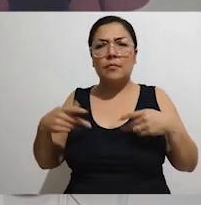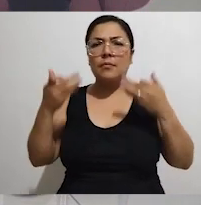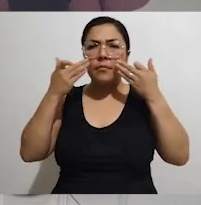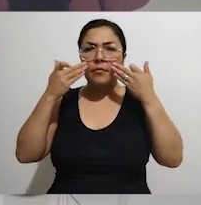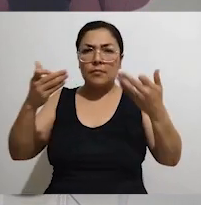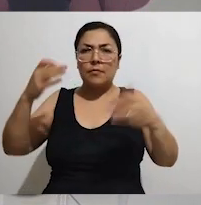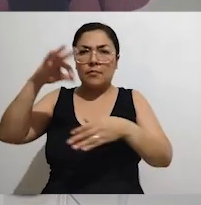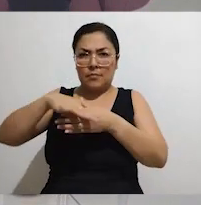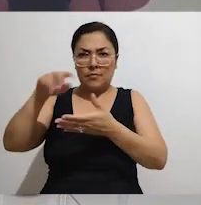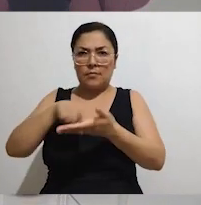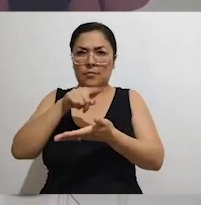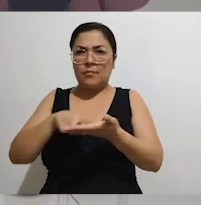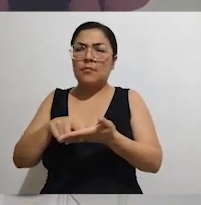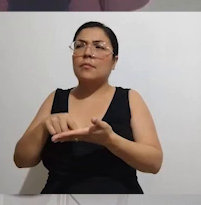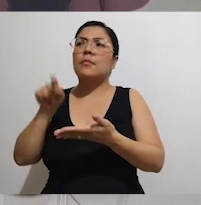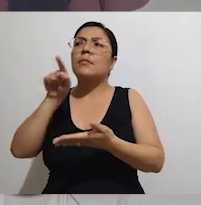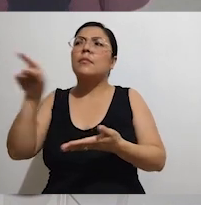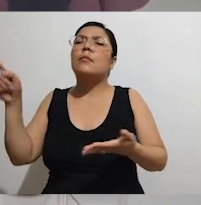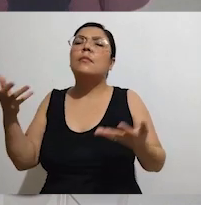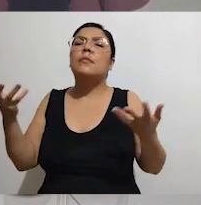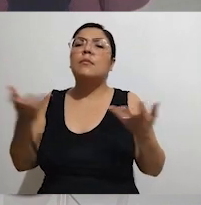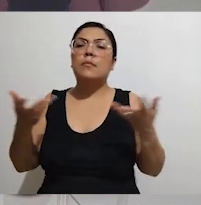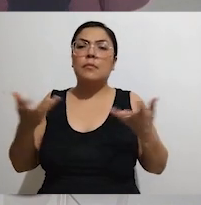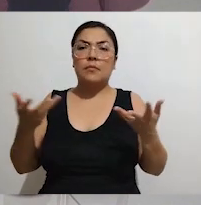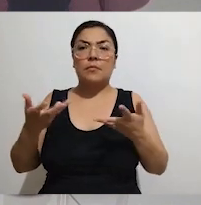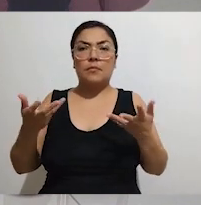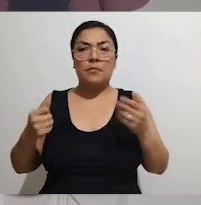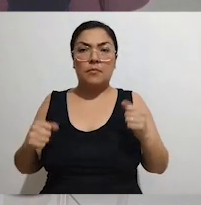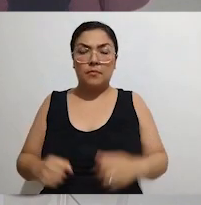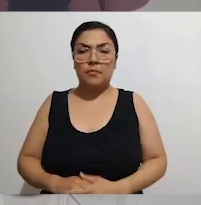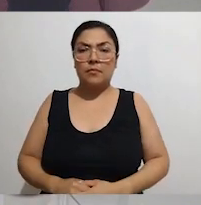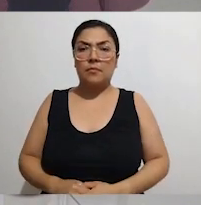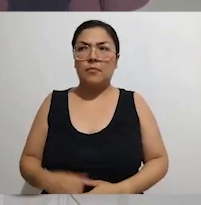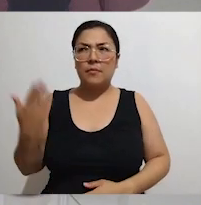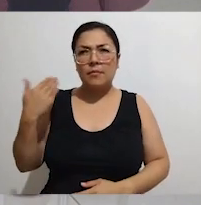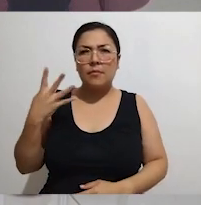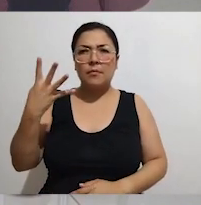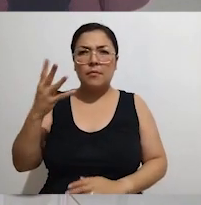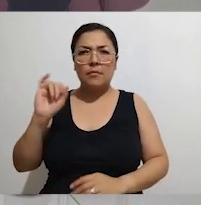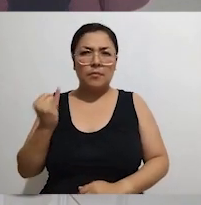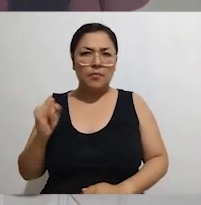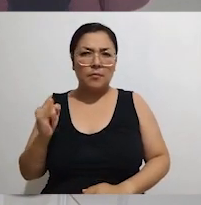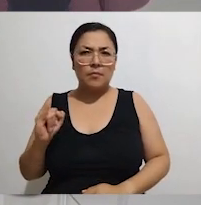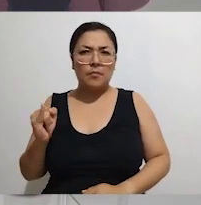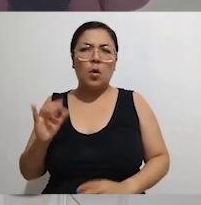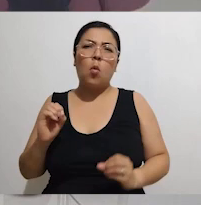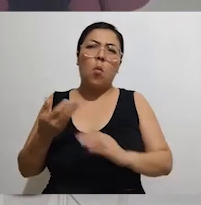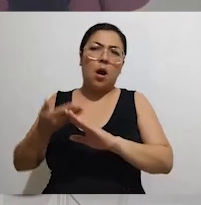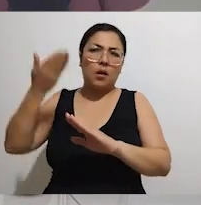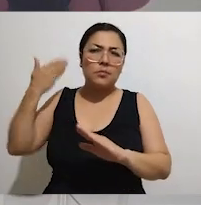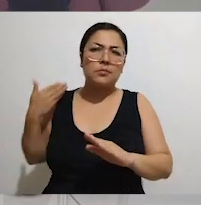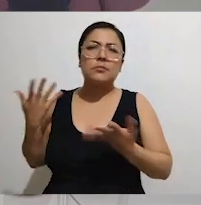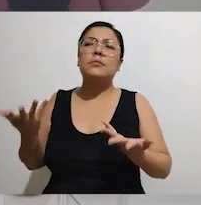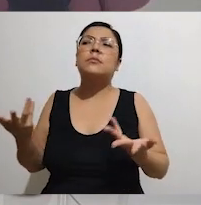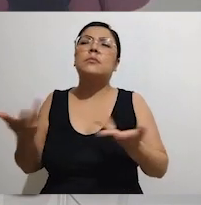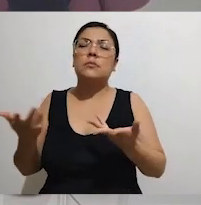cabo las personas que acudieron en calidad de observadores electorales en la jornada del 4 de junio? Y bueno, días anteriores, porque sabemos